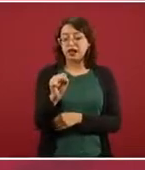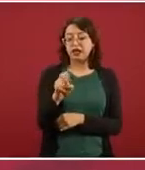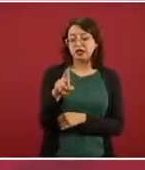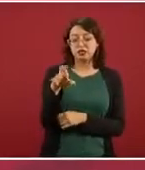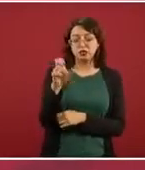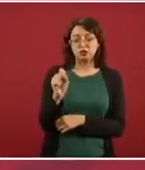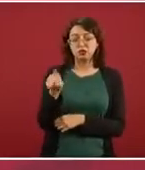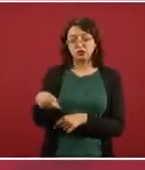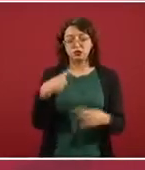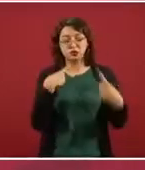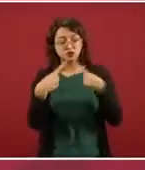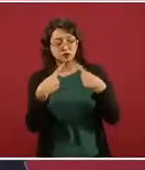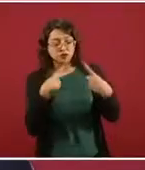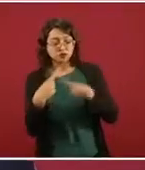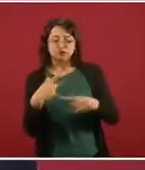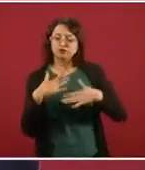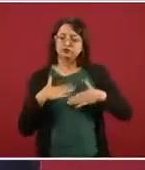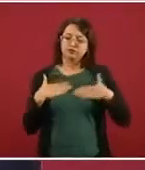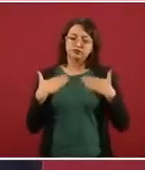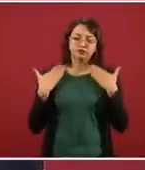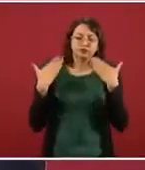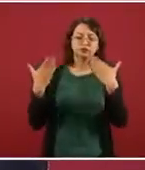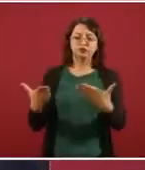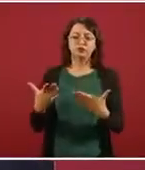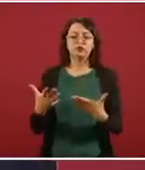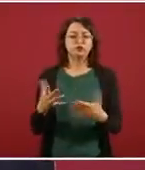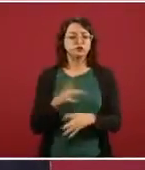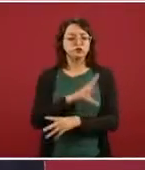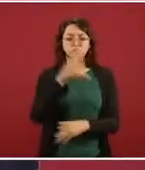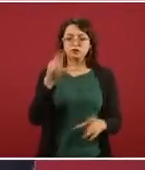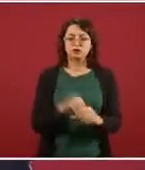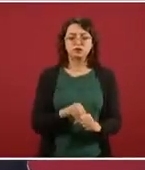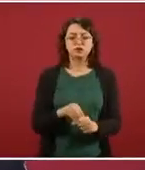esto. Es mi representante.